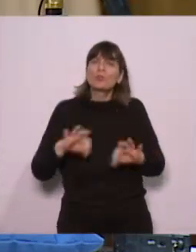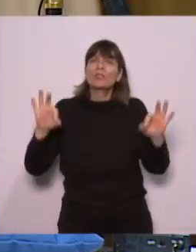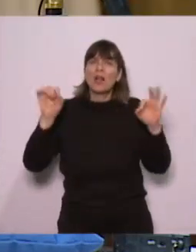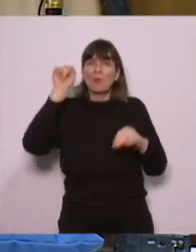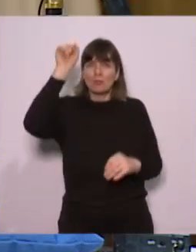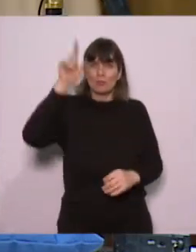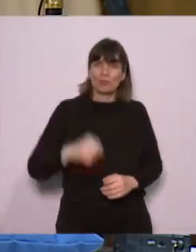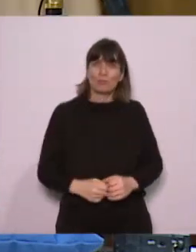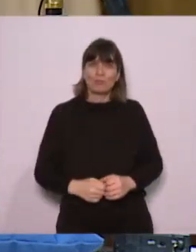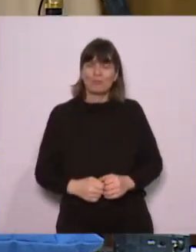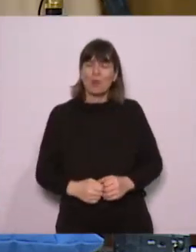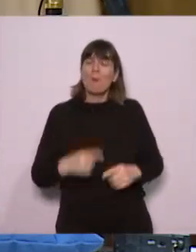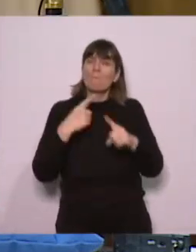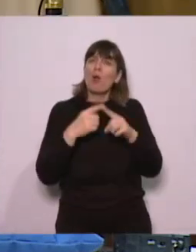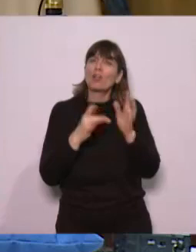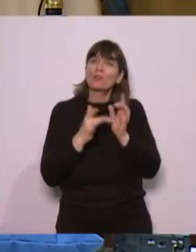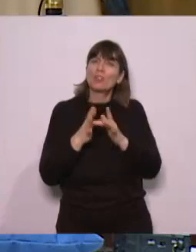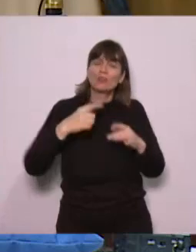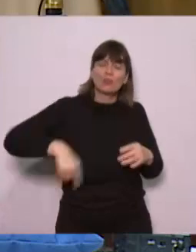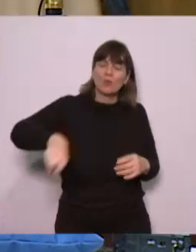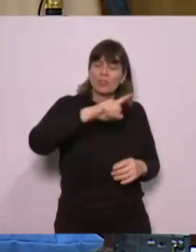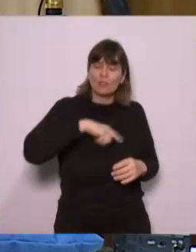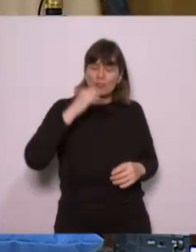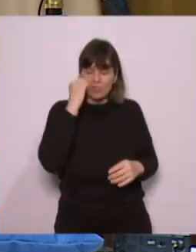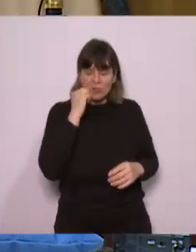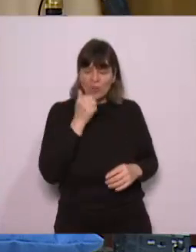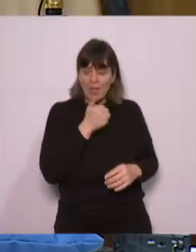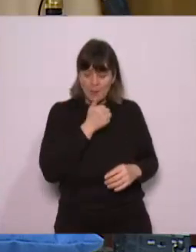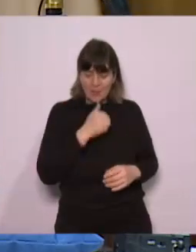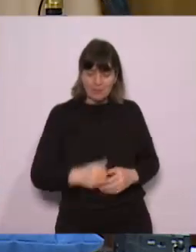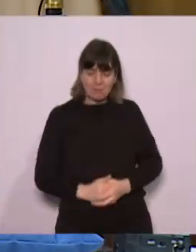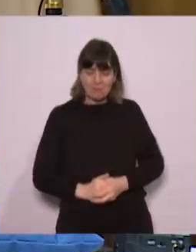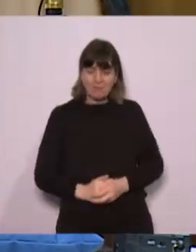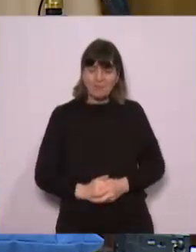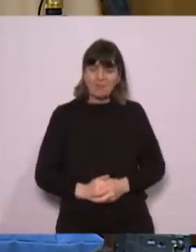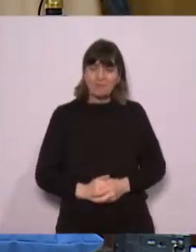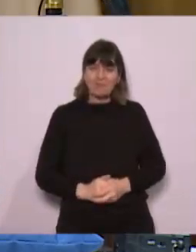salvación. Por Jesucristo nuestro Señor.